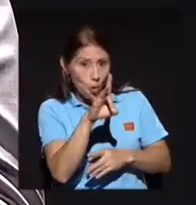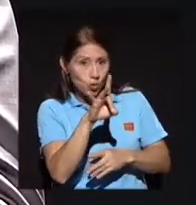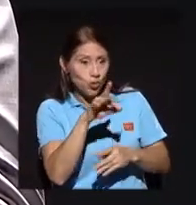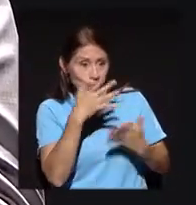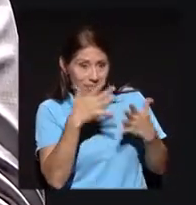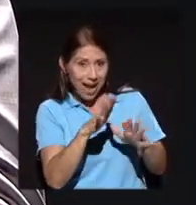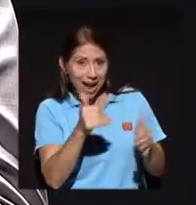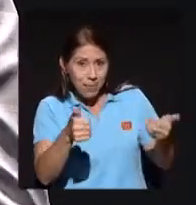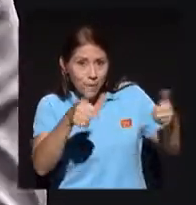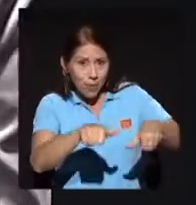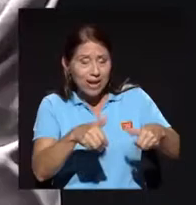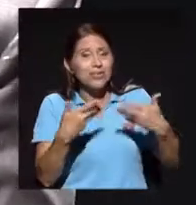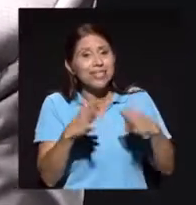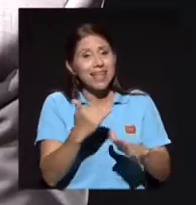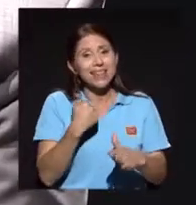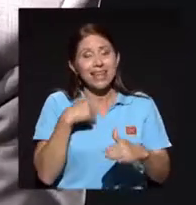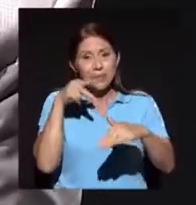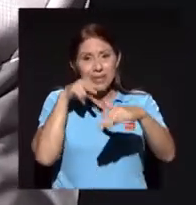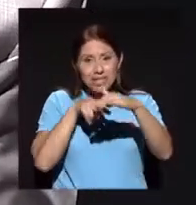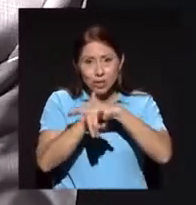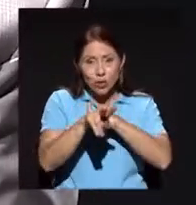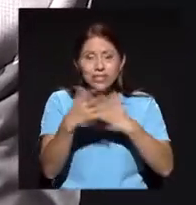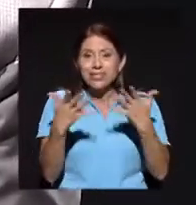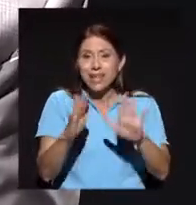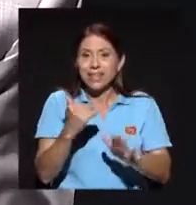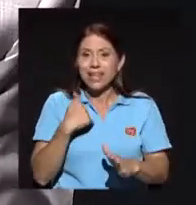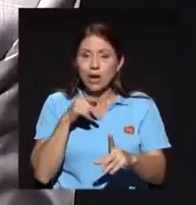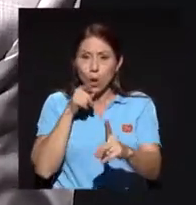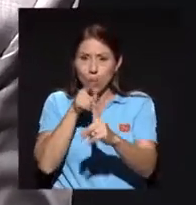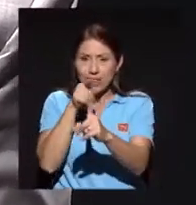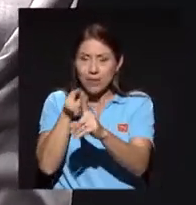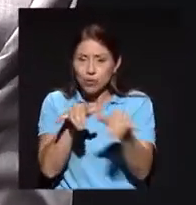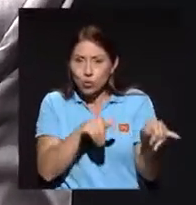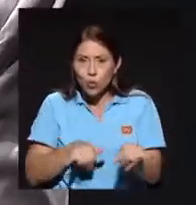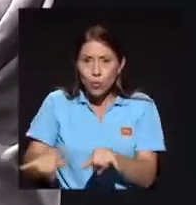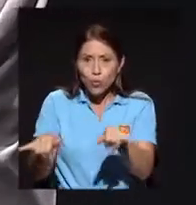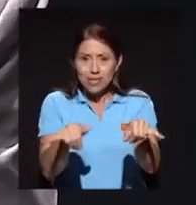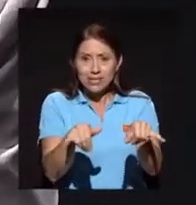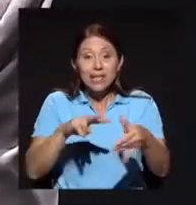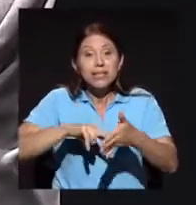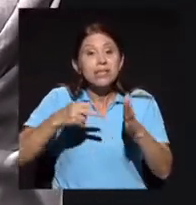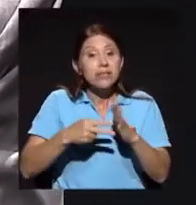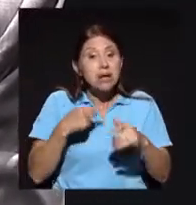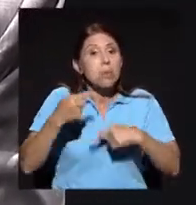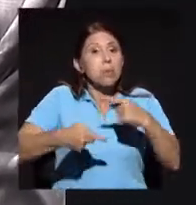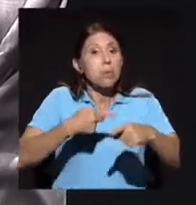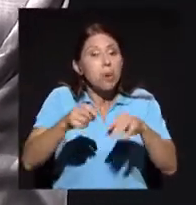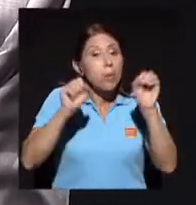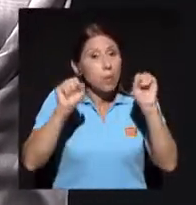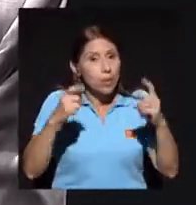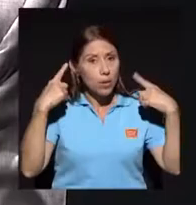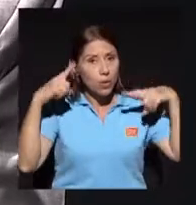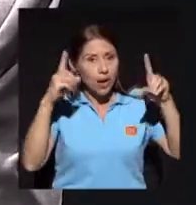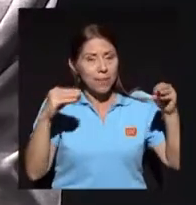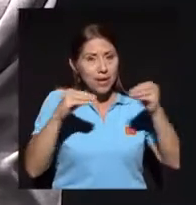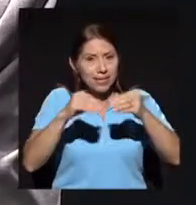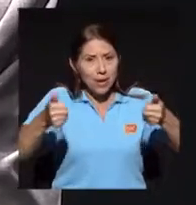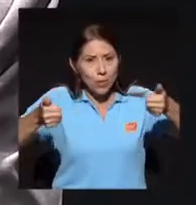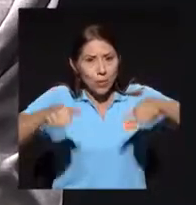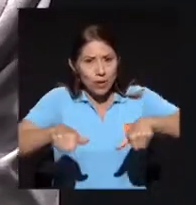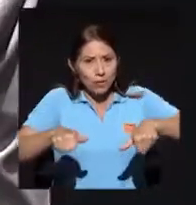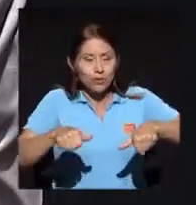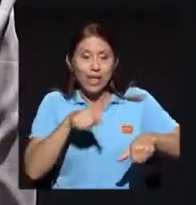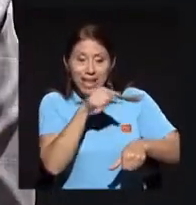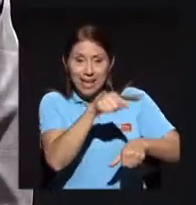y los objetivos comunes eso les da una gran oportunidad de un marco para lograr muchos más acuerdos en el futuro en esos y otros